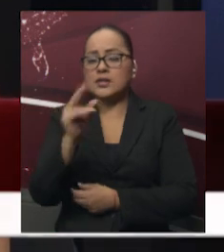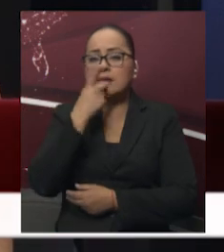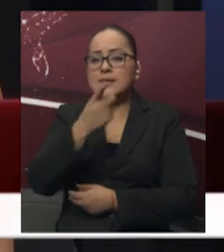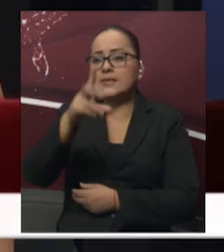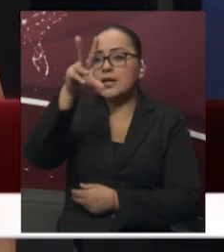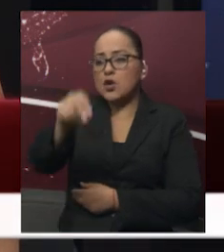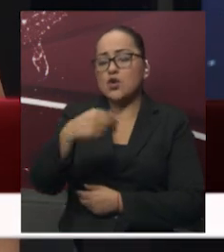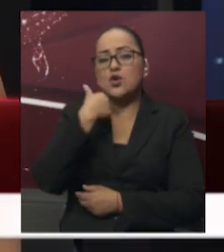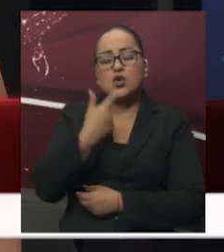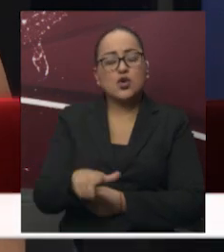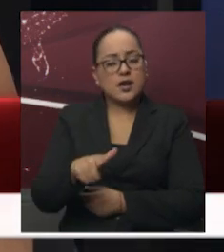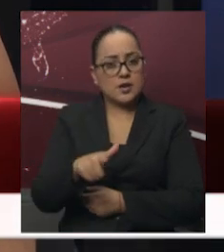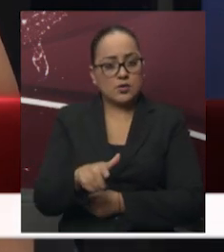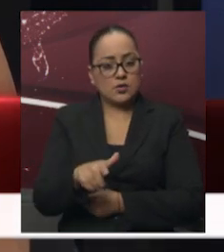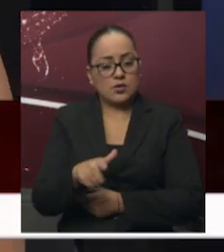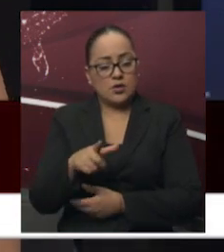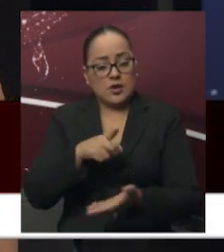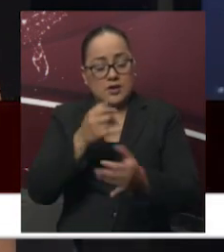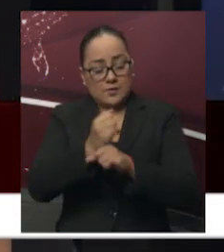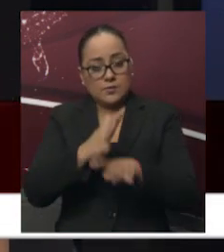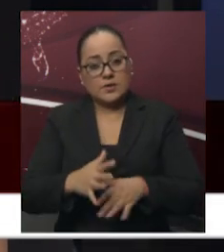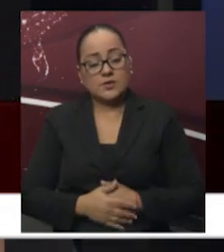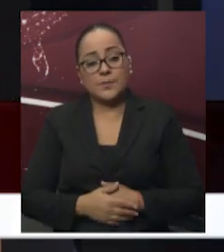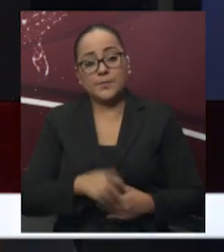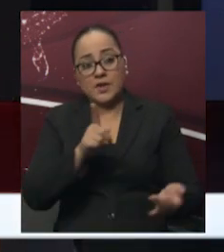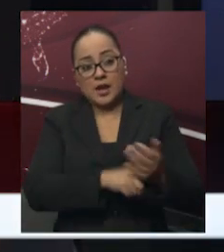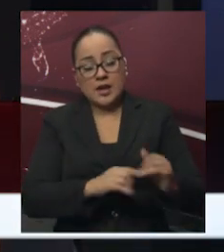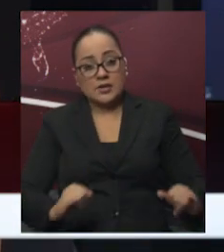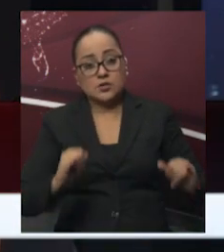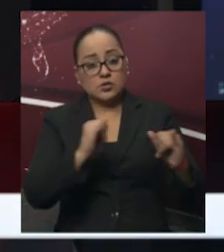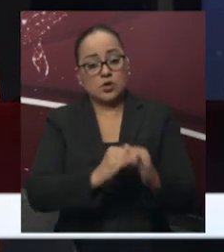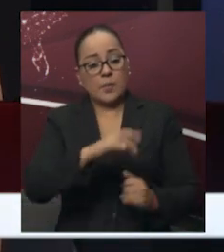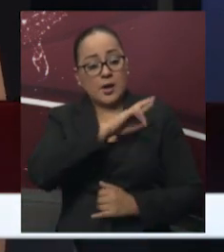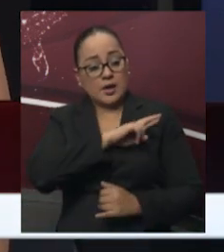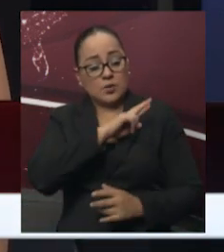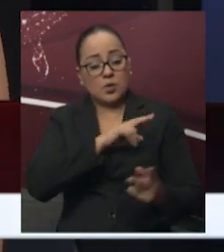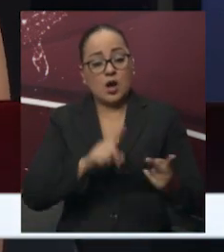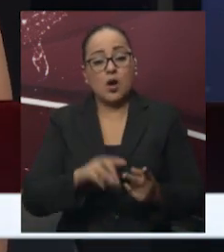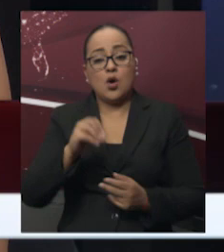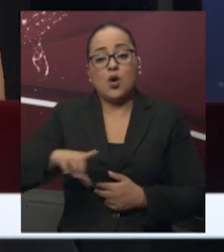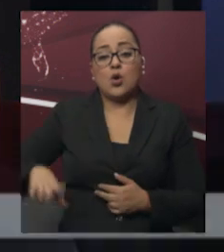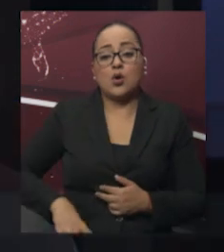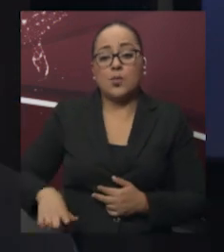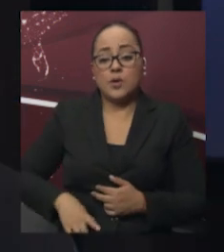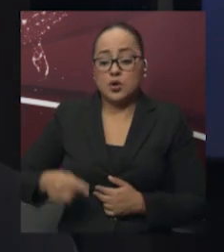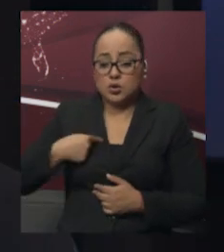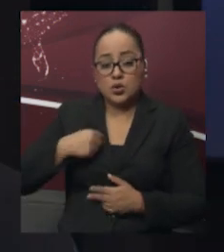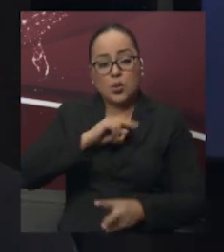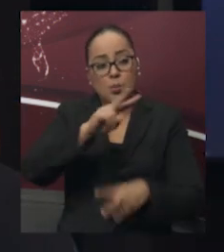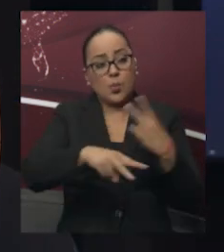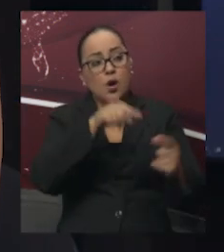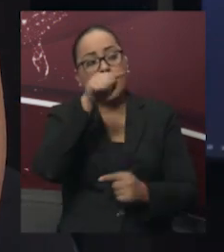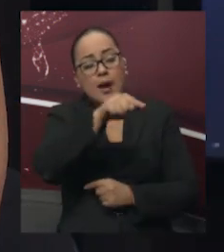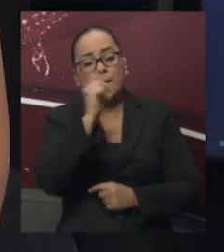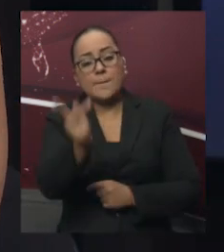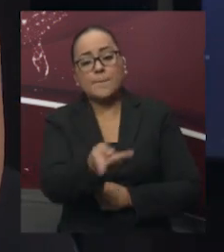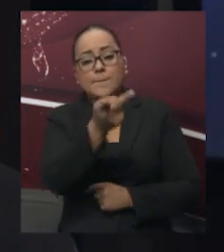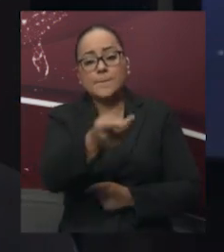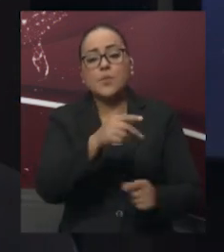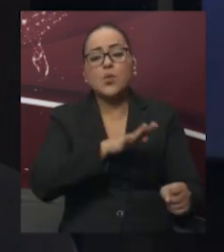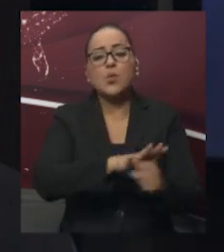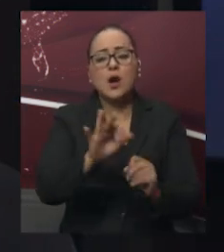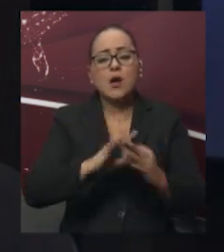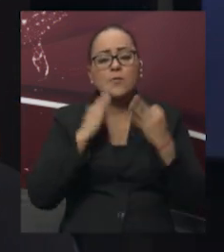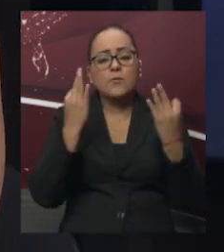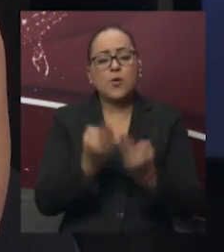Es decir, de cualquier ente público o privado, uno como persona puede llegar y puedes preguntar cuál es